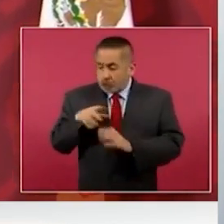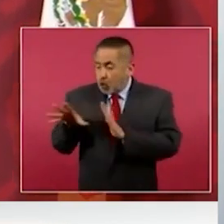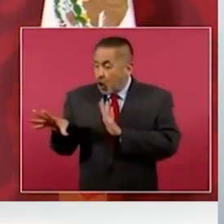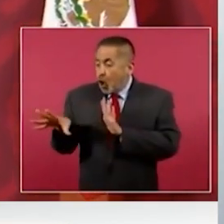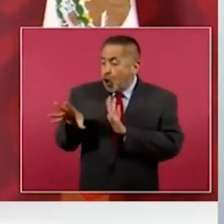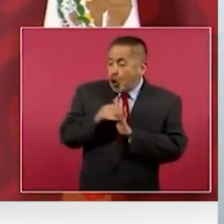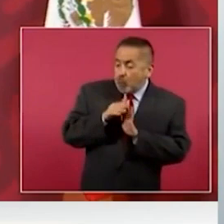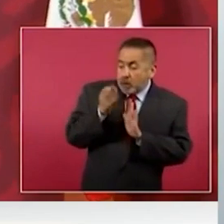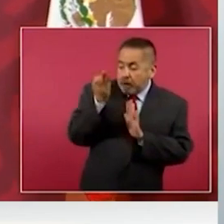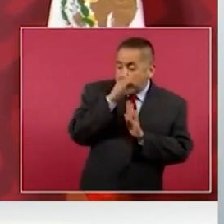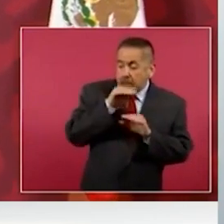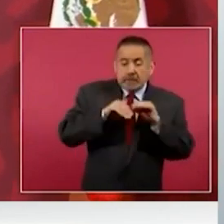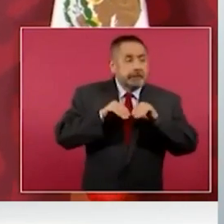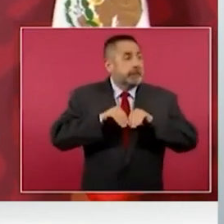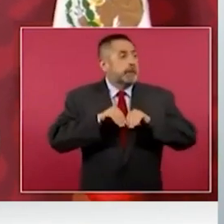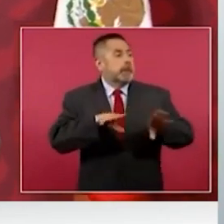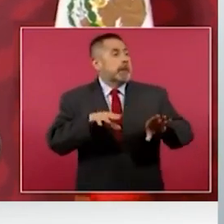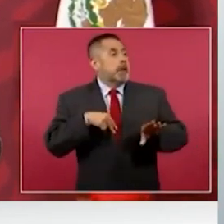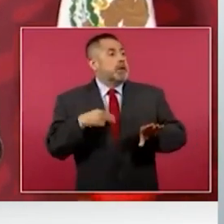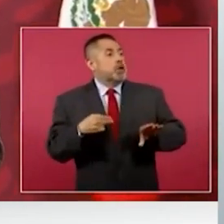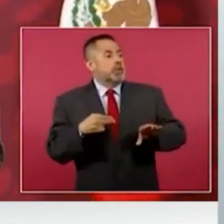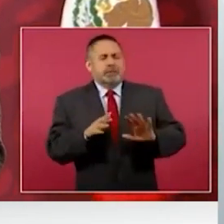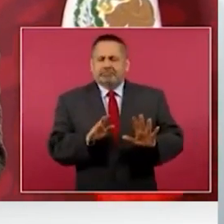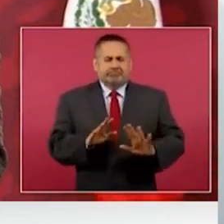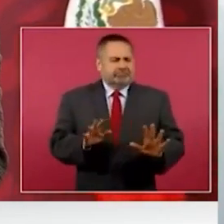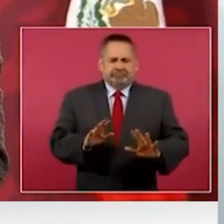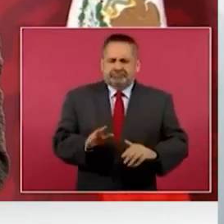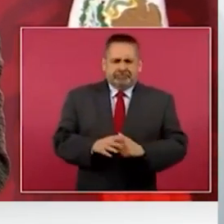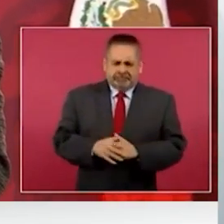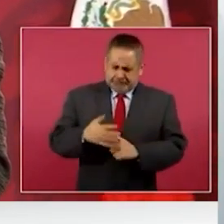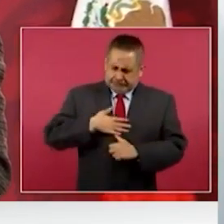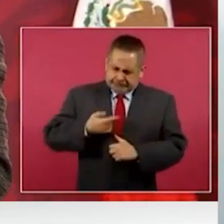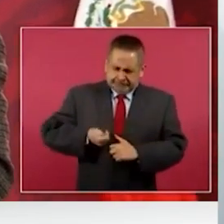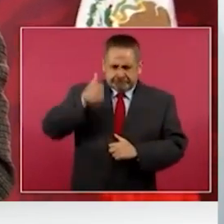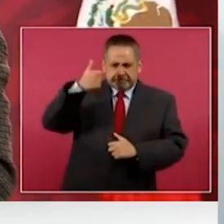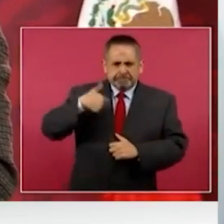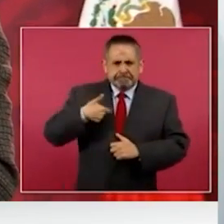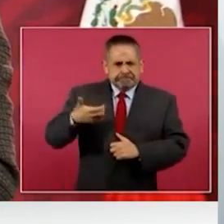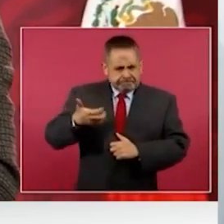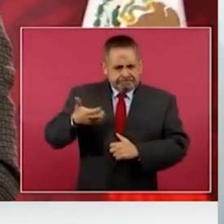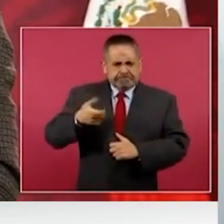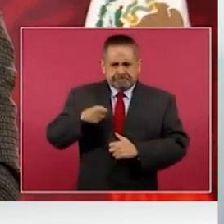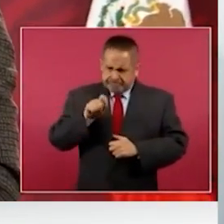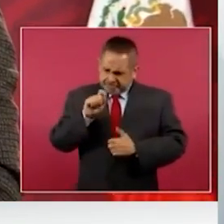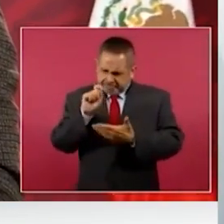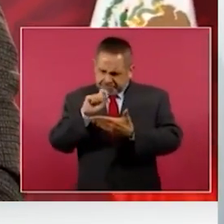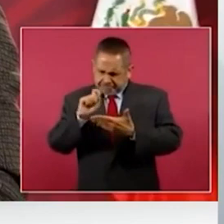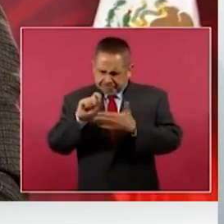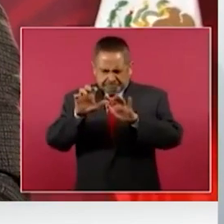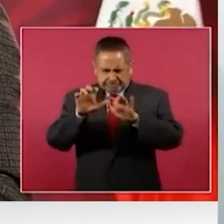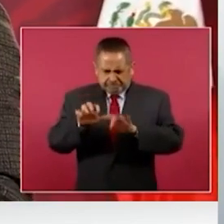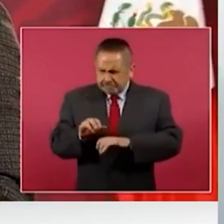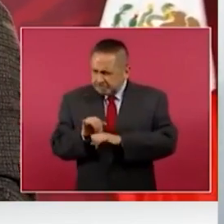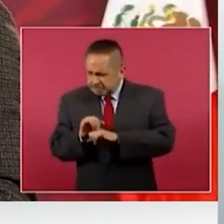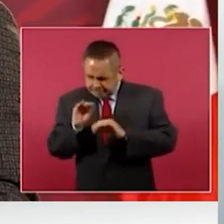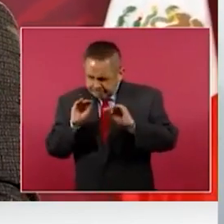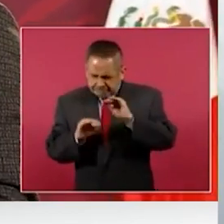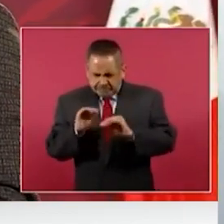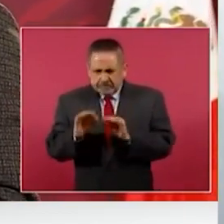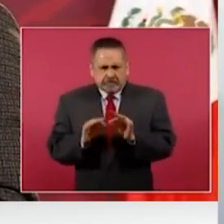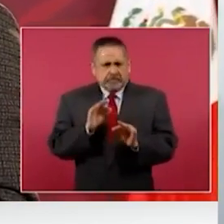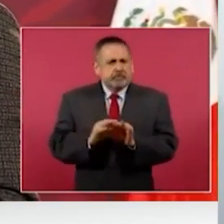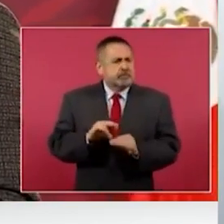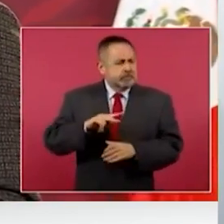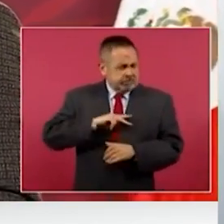decreto, por lo que dijo que incluso ya debería estar publicado en el Diario Oficial de la Federación. Comentó que la reforma de vacaciones dignas busca